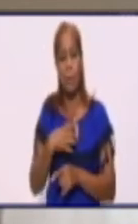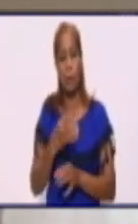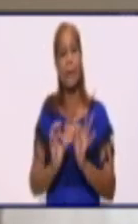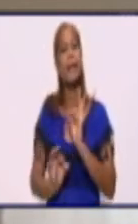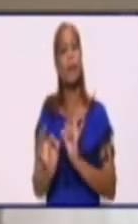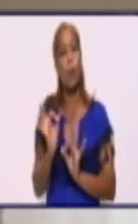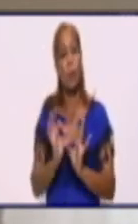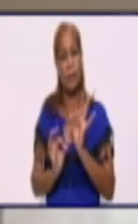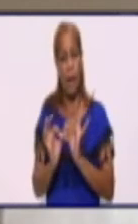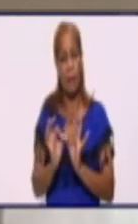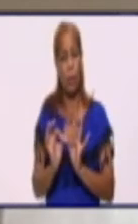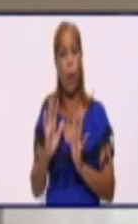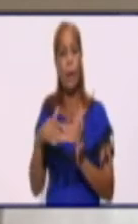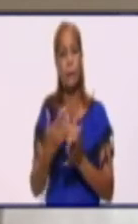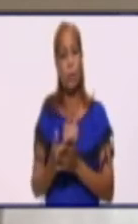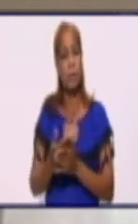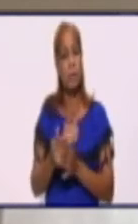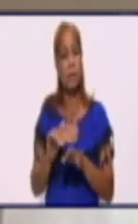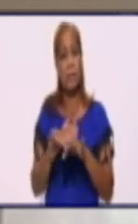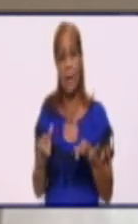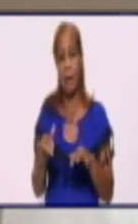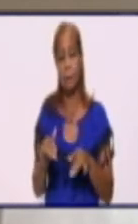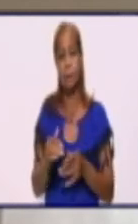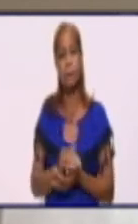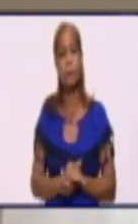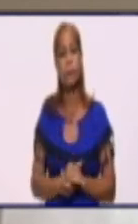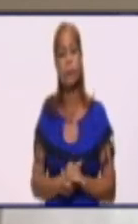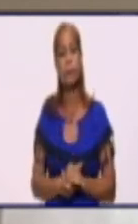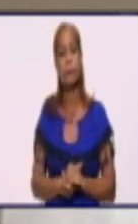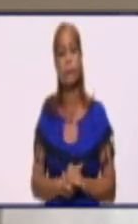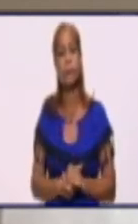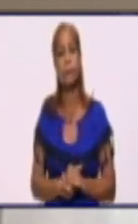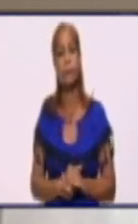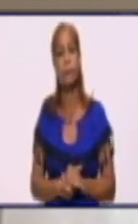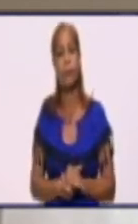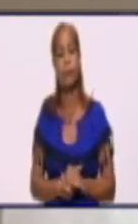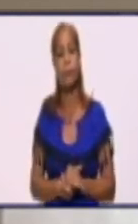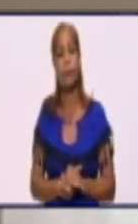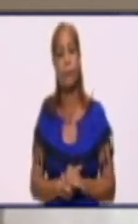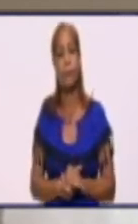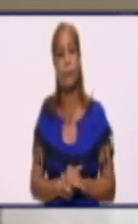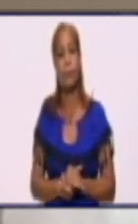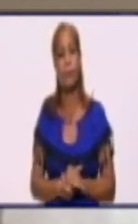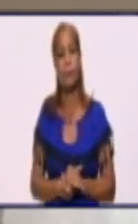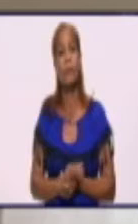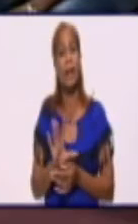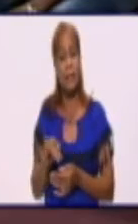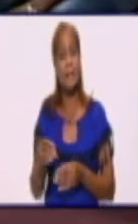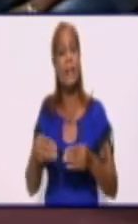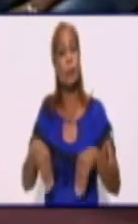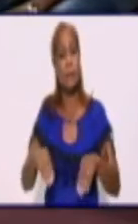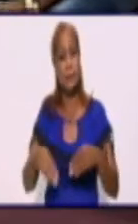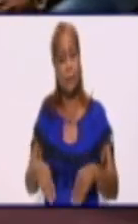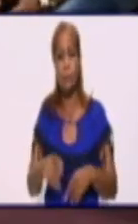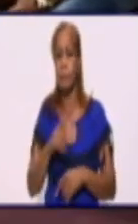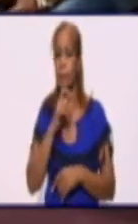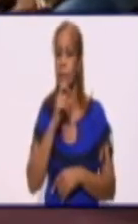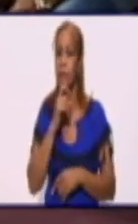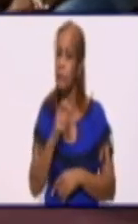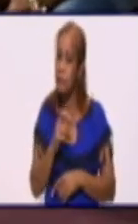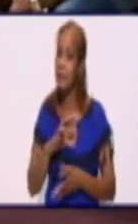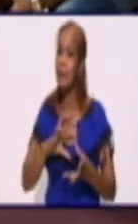provincia, el resto ya pasó de las 3 cifras de confirmado en el día. Es decir que es una situación bastante compleja. Y